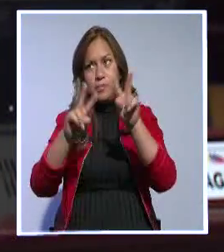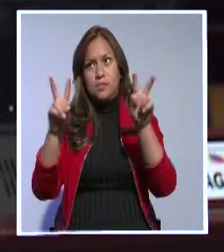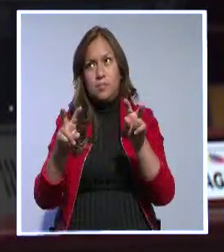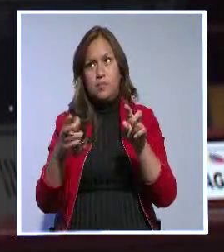con la capital